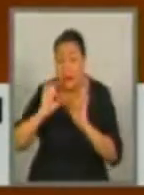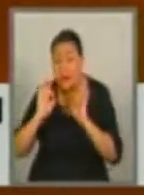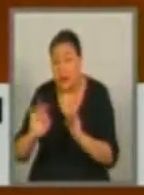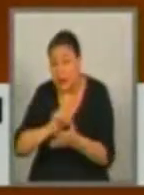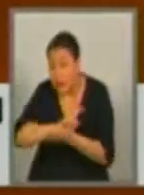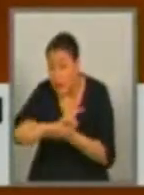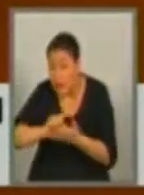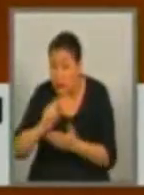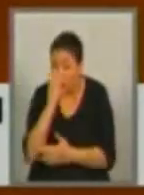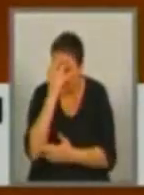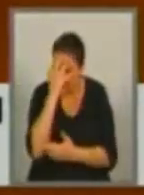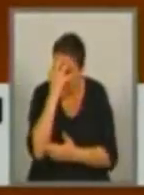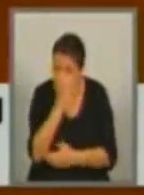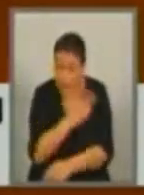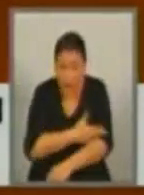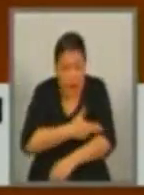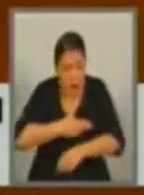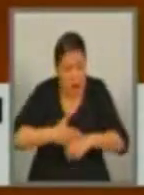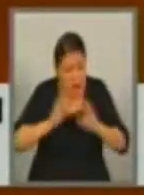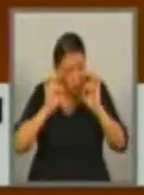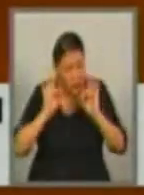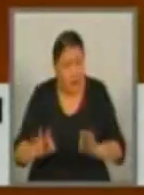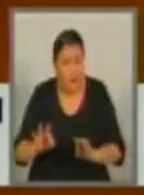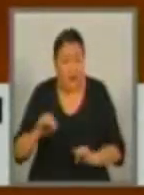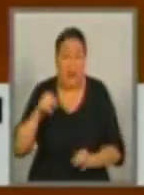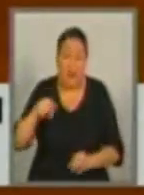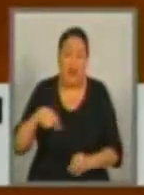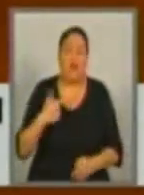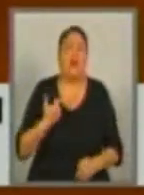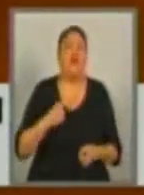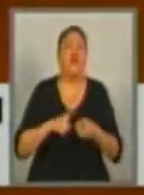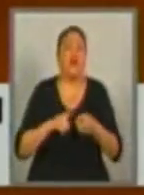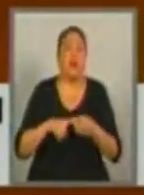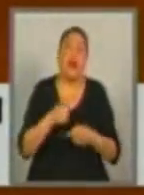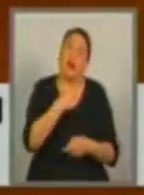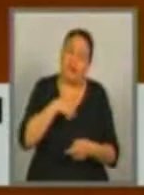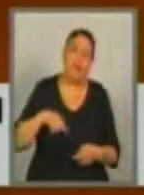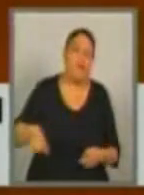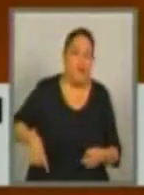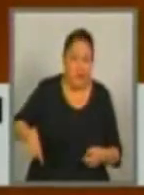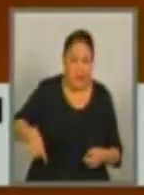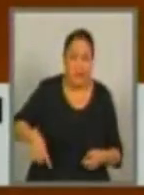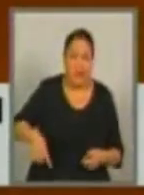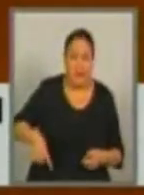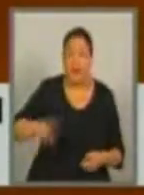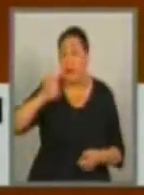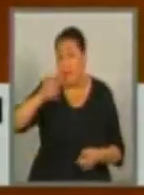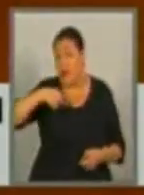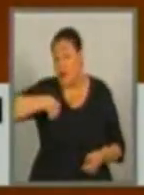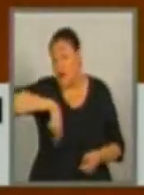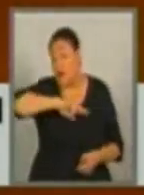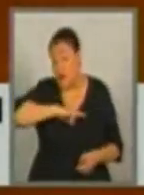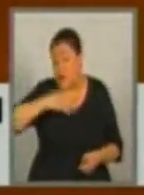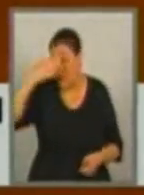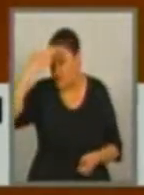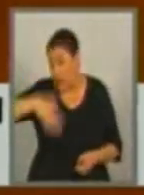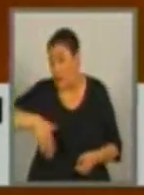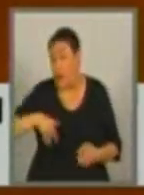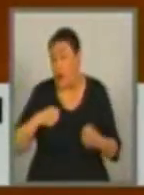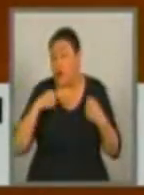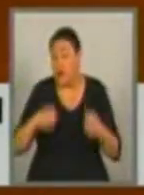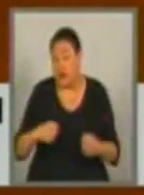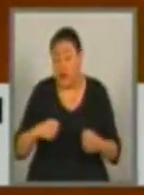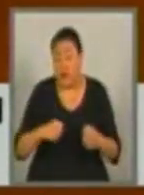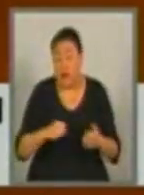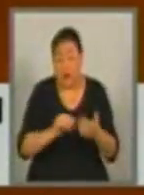transparente y responsable en el uso de recursos públicos. No tenemos la menor duda que fortalecerá